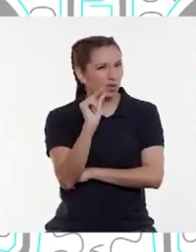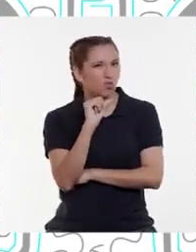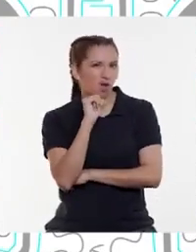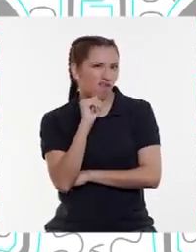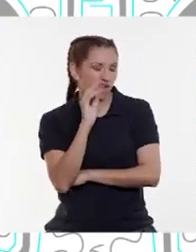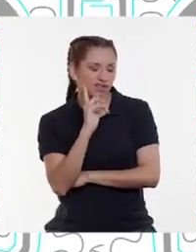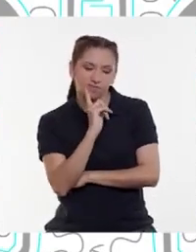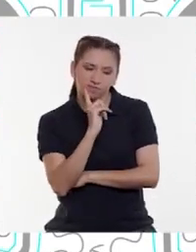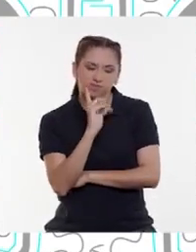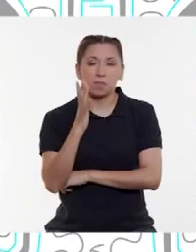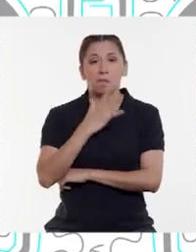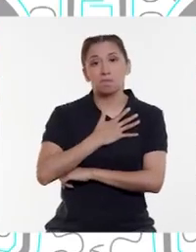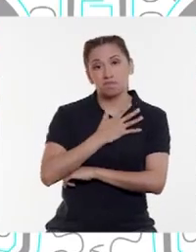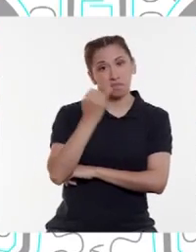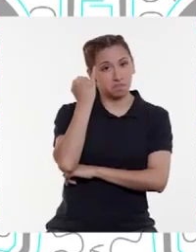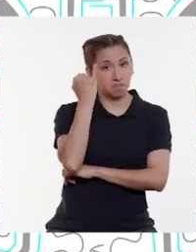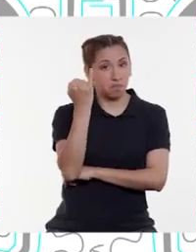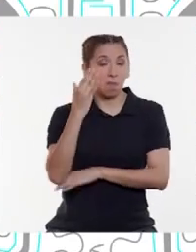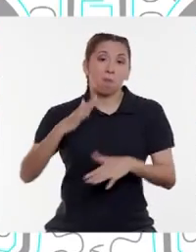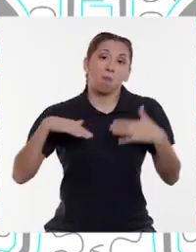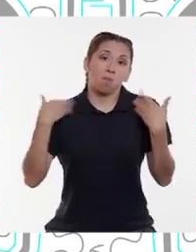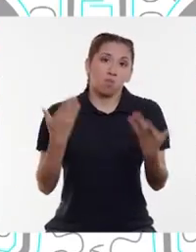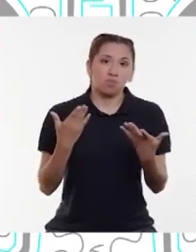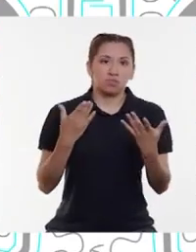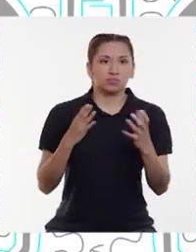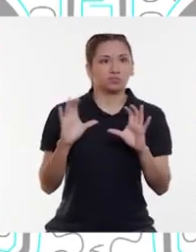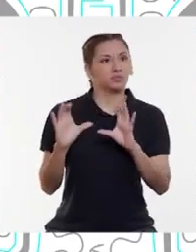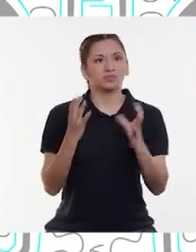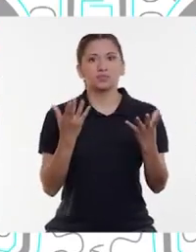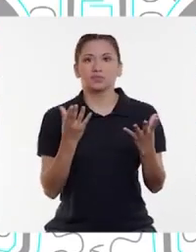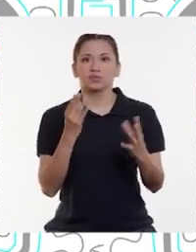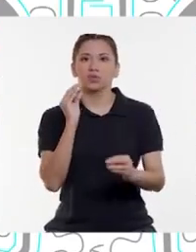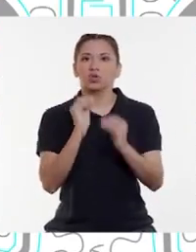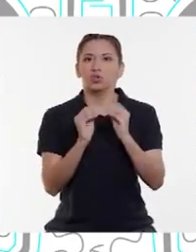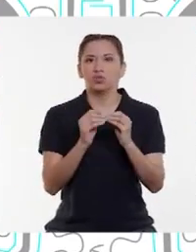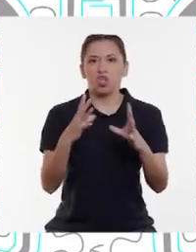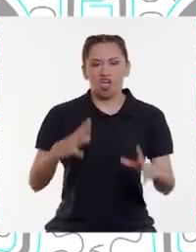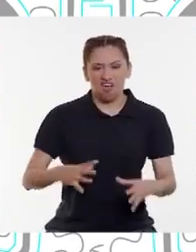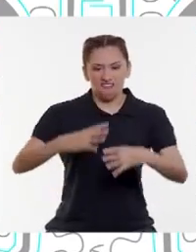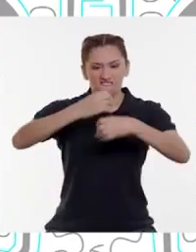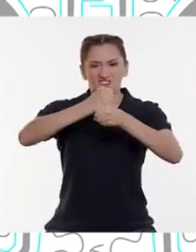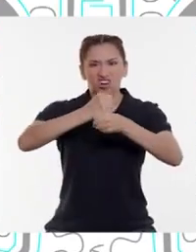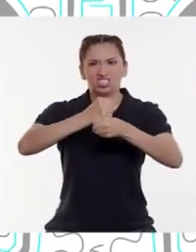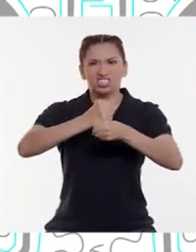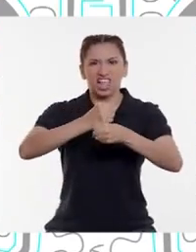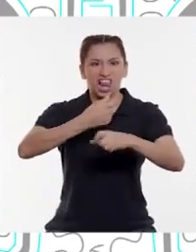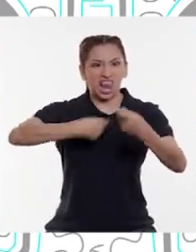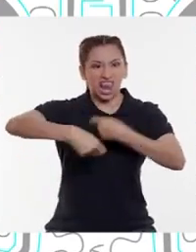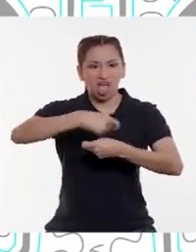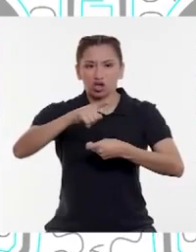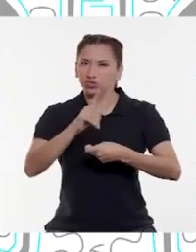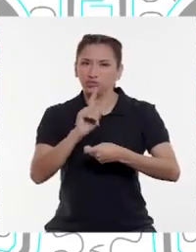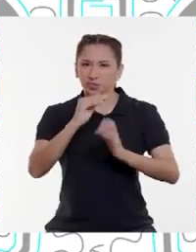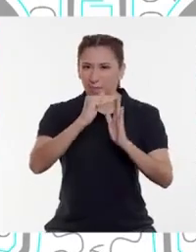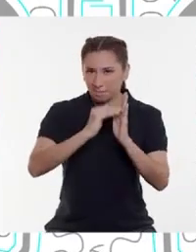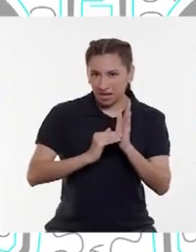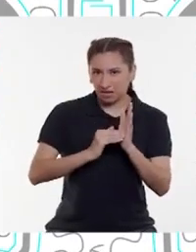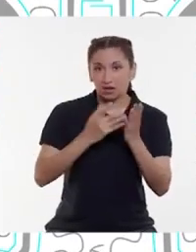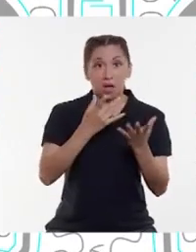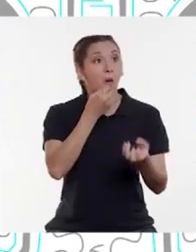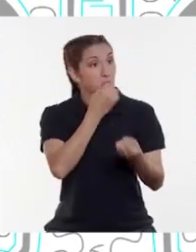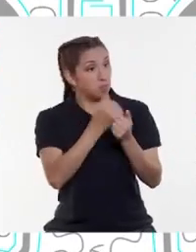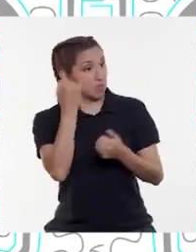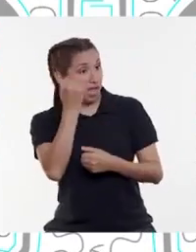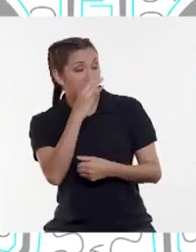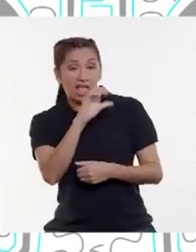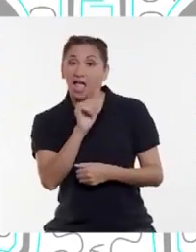un poco. Se me ocurre que podríamos hacer algo como evitar el uso de bolsas en esos negocios. Bien